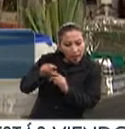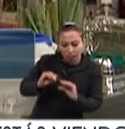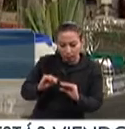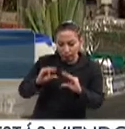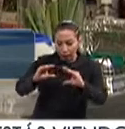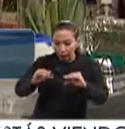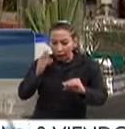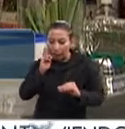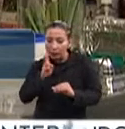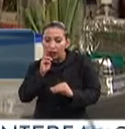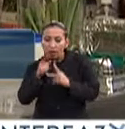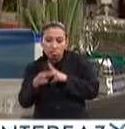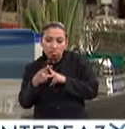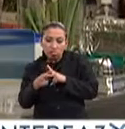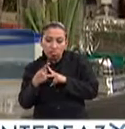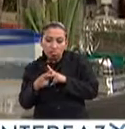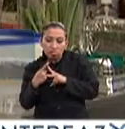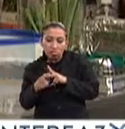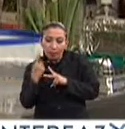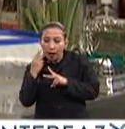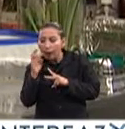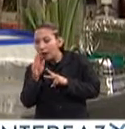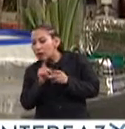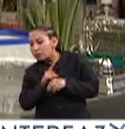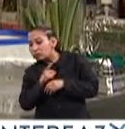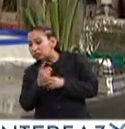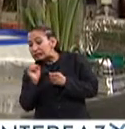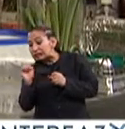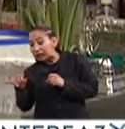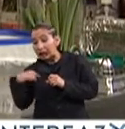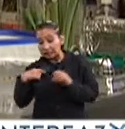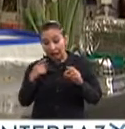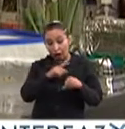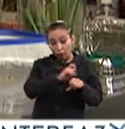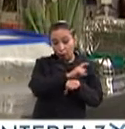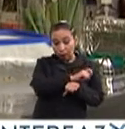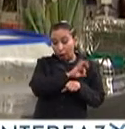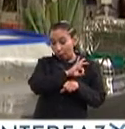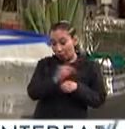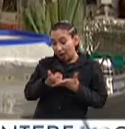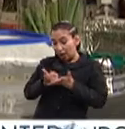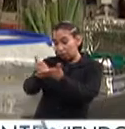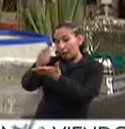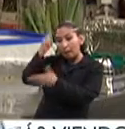densidades hacemos modelajes matemáticos para poder determinar si este depredador puede